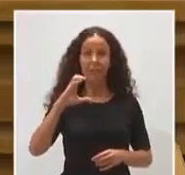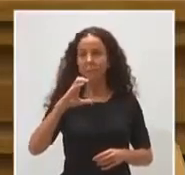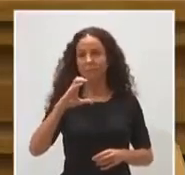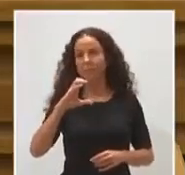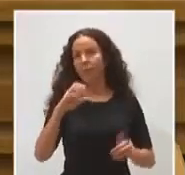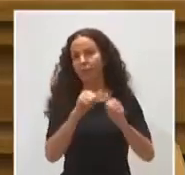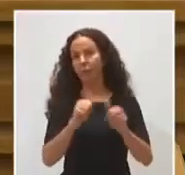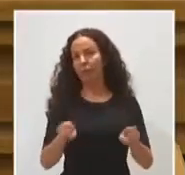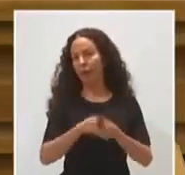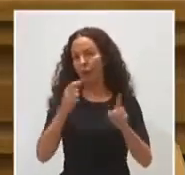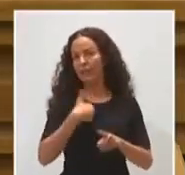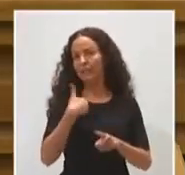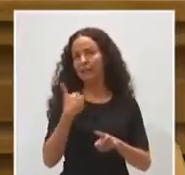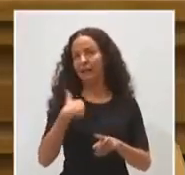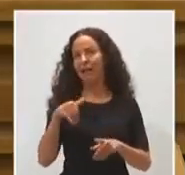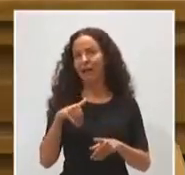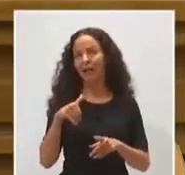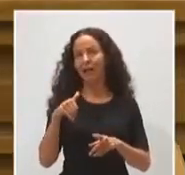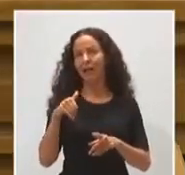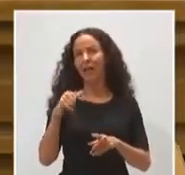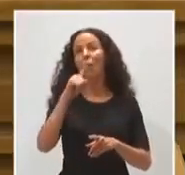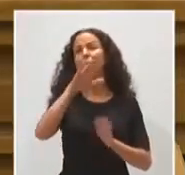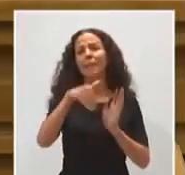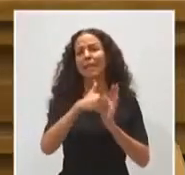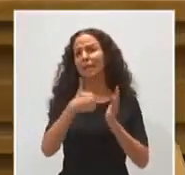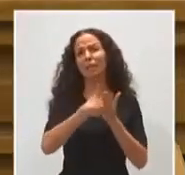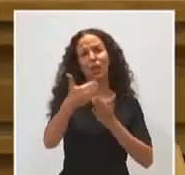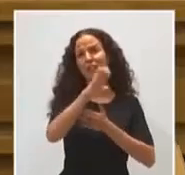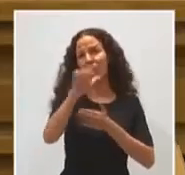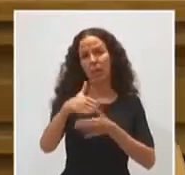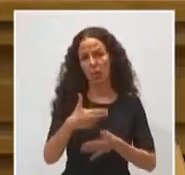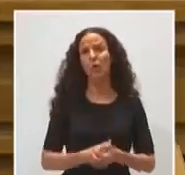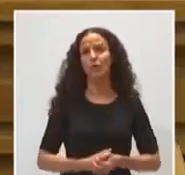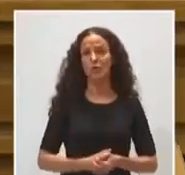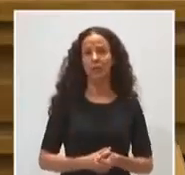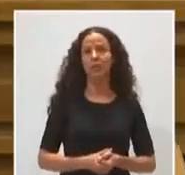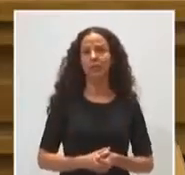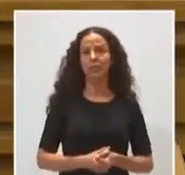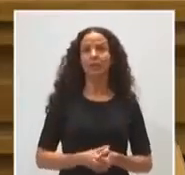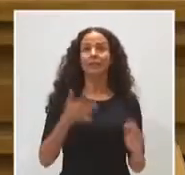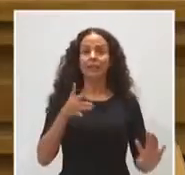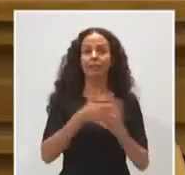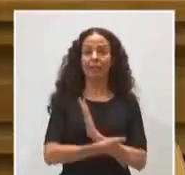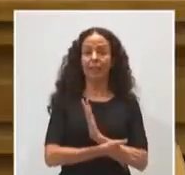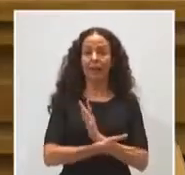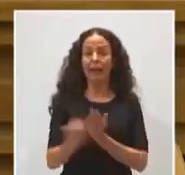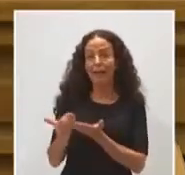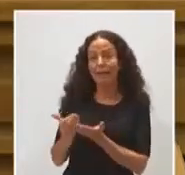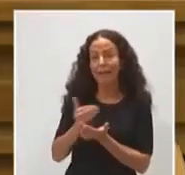llegamos una itinerancia de mil millones de euros estamos hablando de uno de los bloques de ingreso